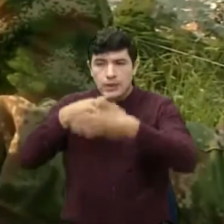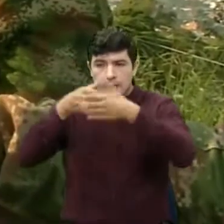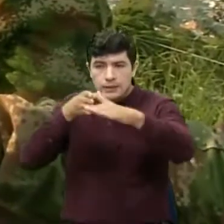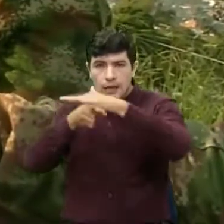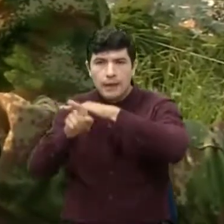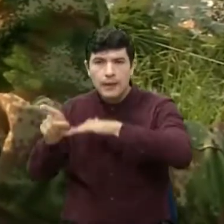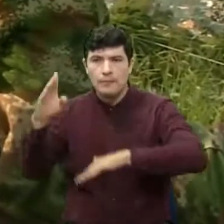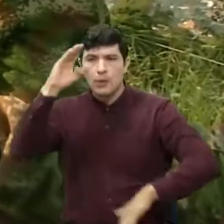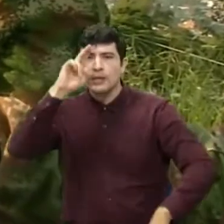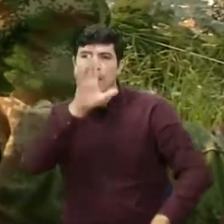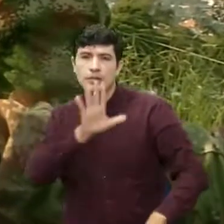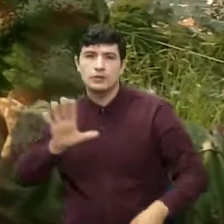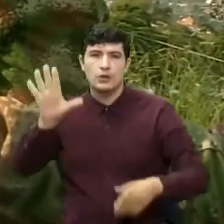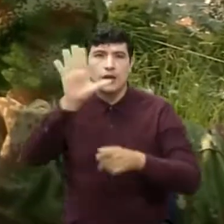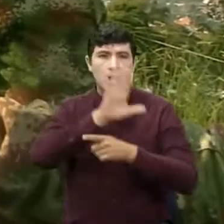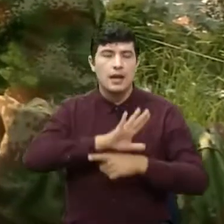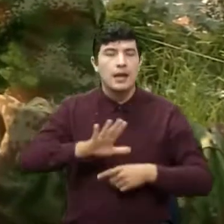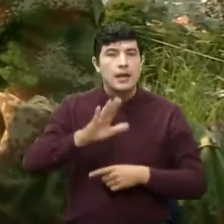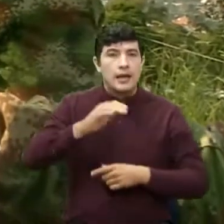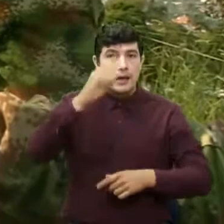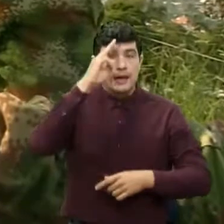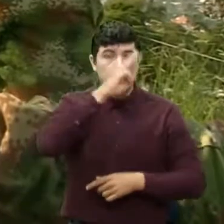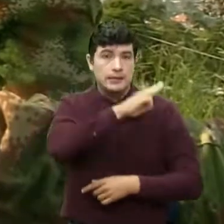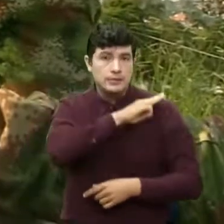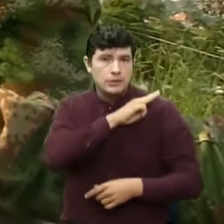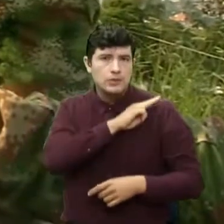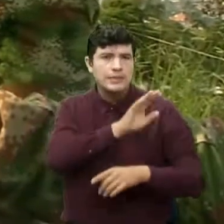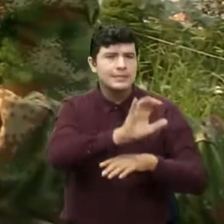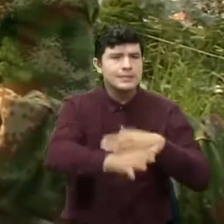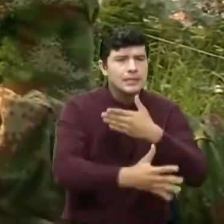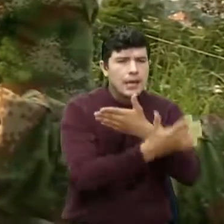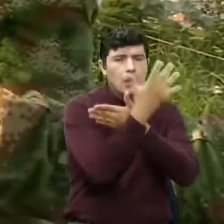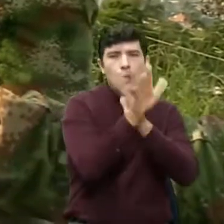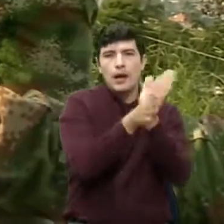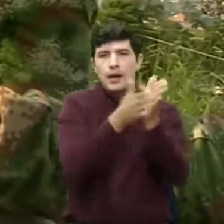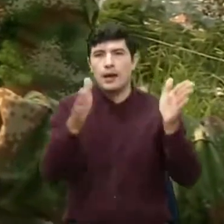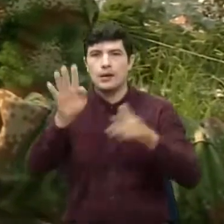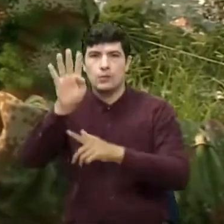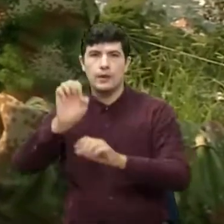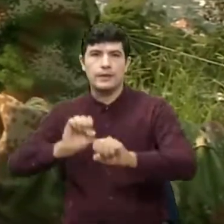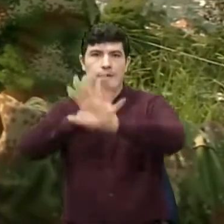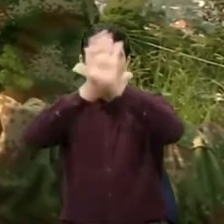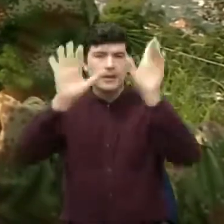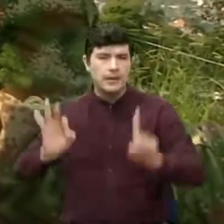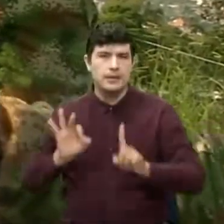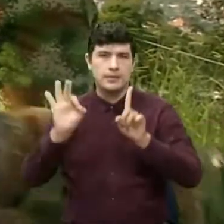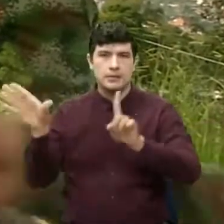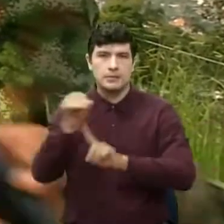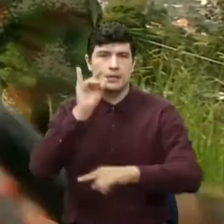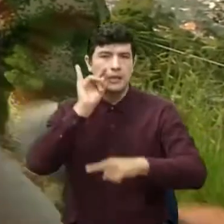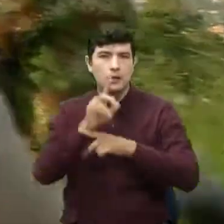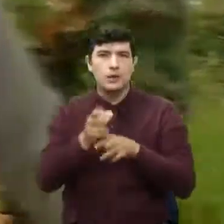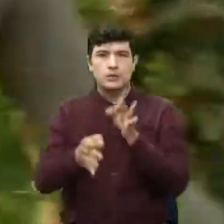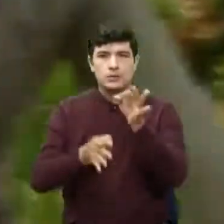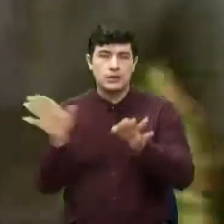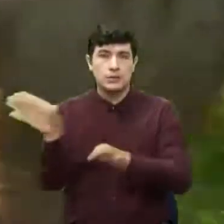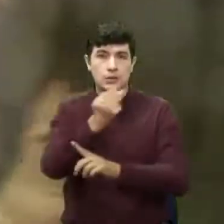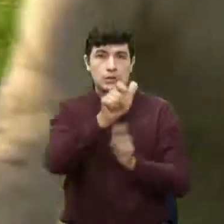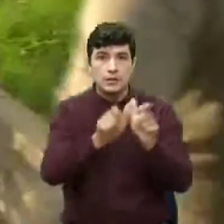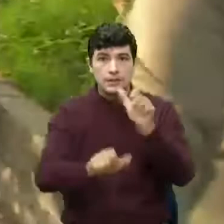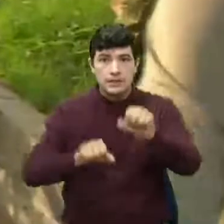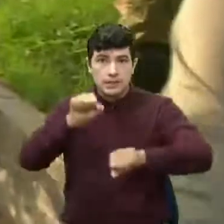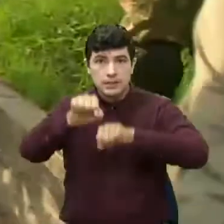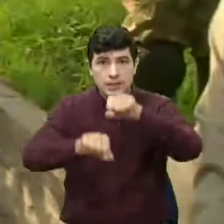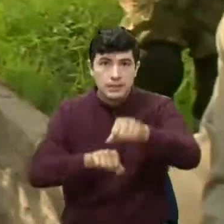haber ejército desde las 5 de la mañana hasta las 9 de la mañana y de esta manera garantizamos la seguridad de todos los ciclistas. Muchísimas gracias, general.